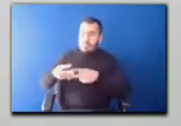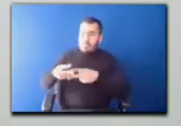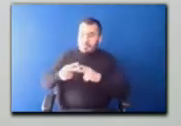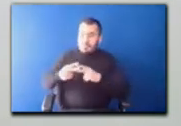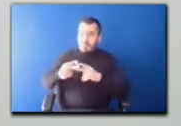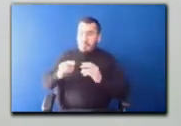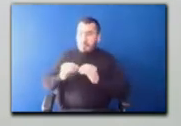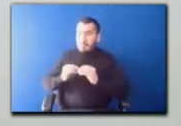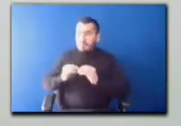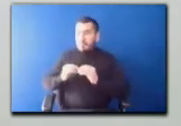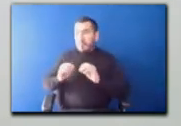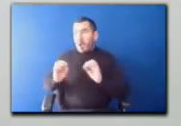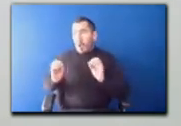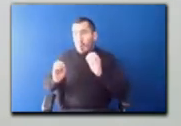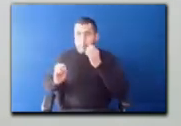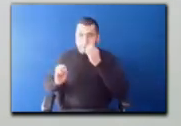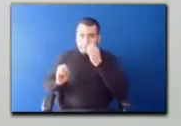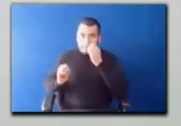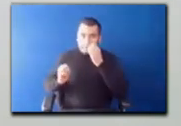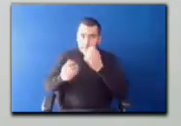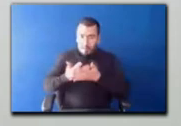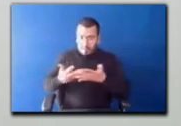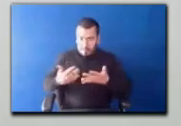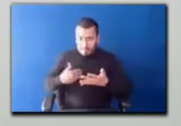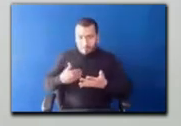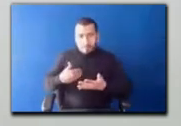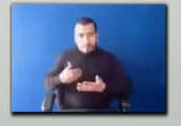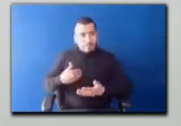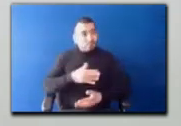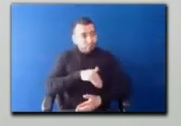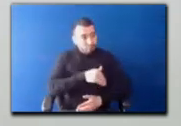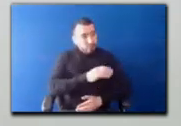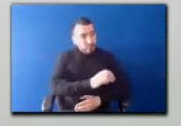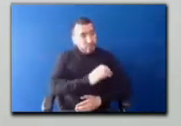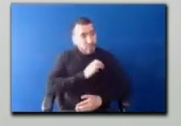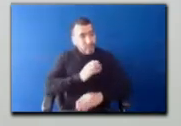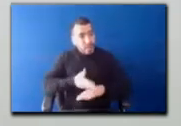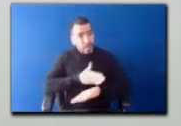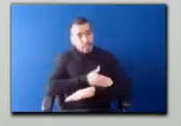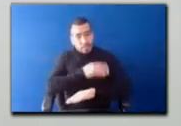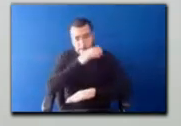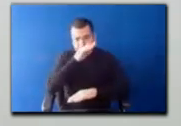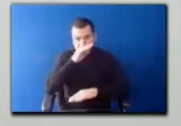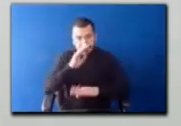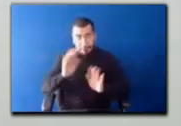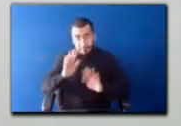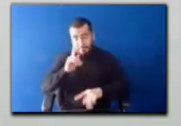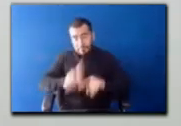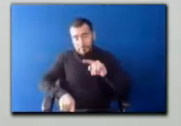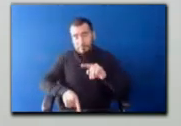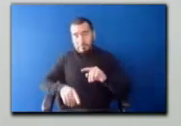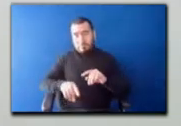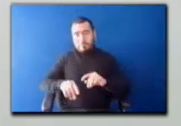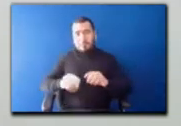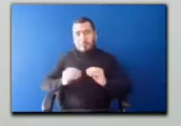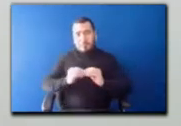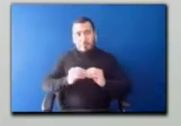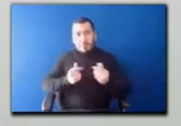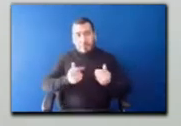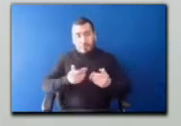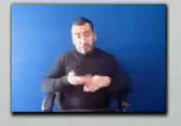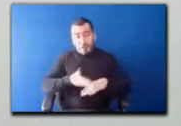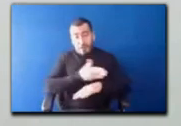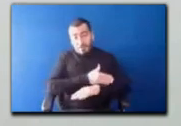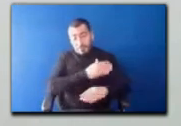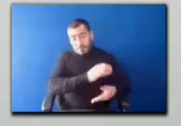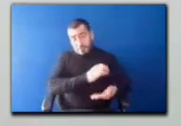tipo de consideraciones, pues demanden una cuota o demanden una suma de dinero por anticipado. ¿Cuál